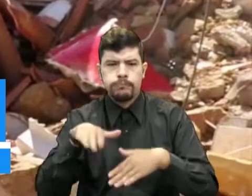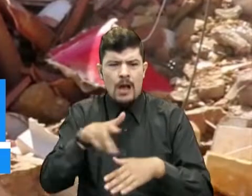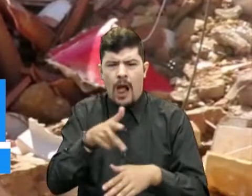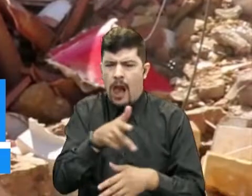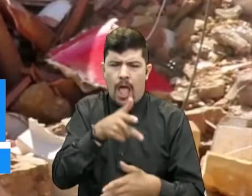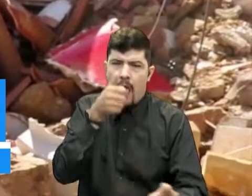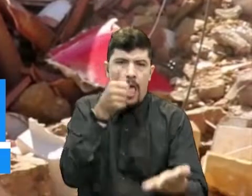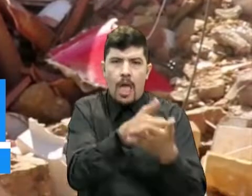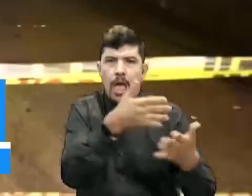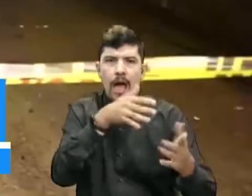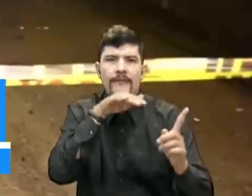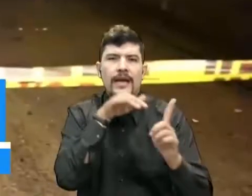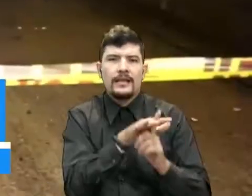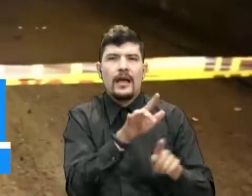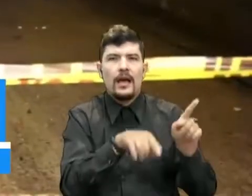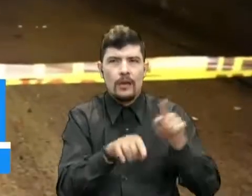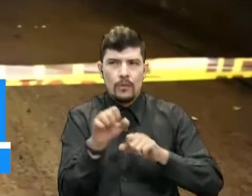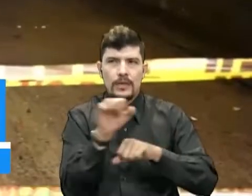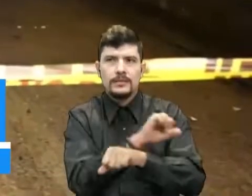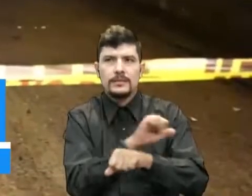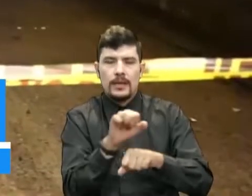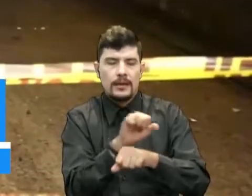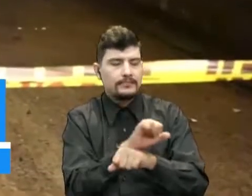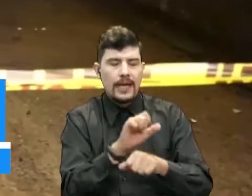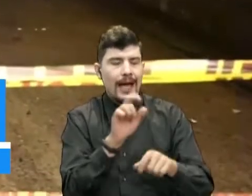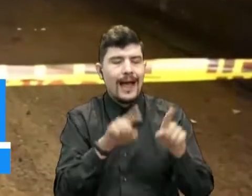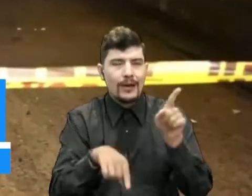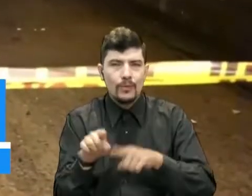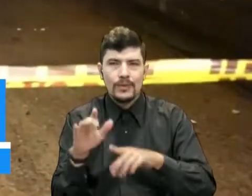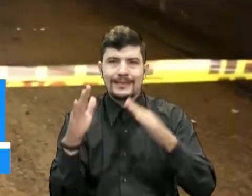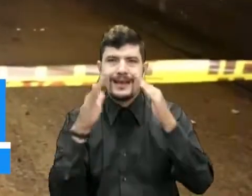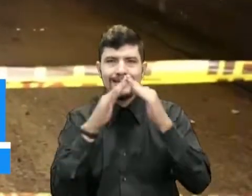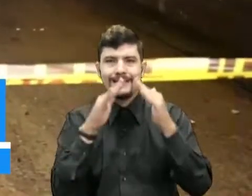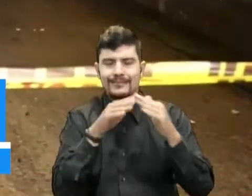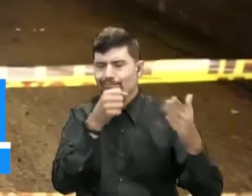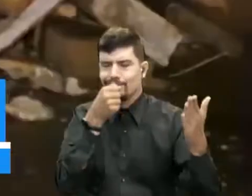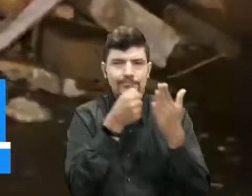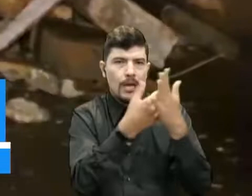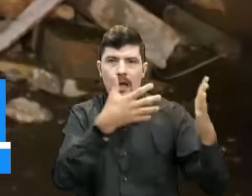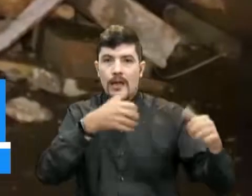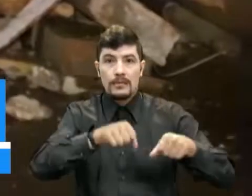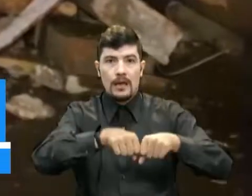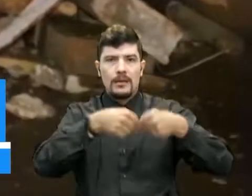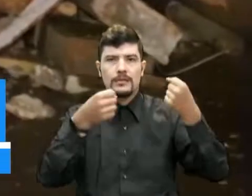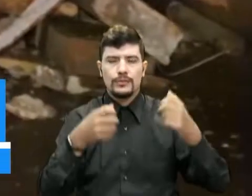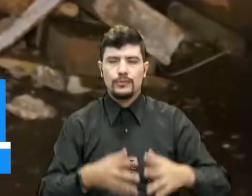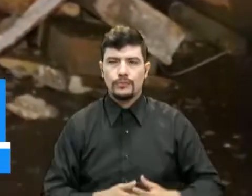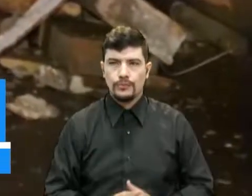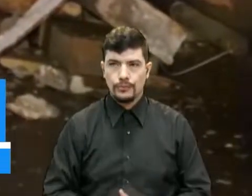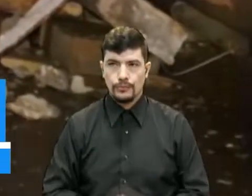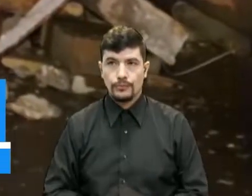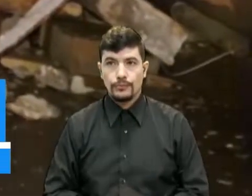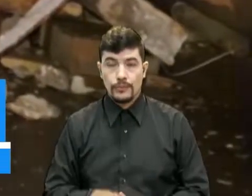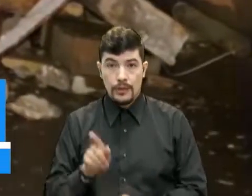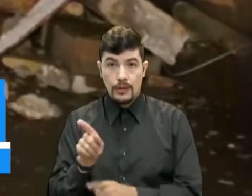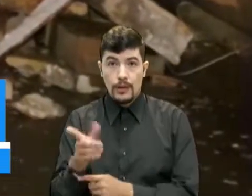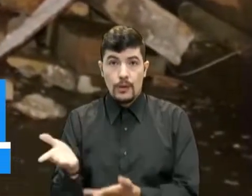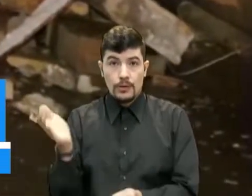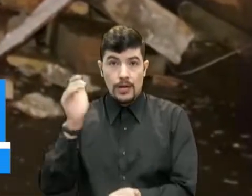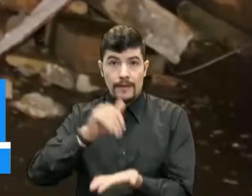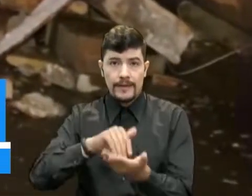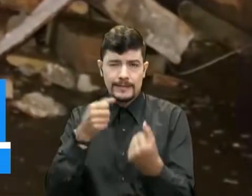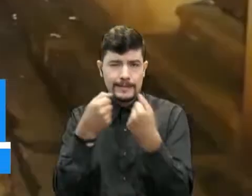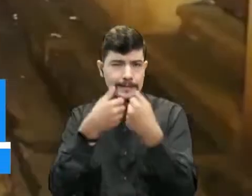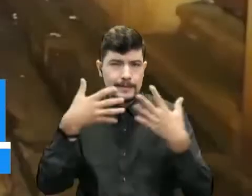varias residencias. Además de los daños materiales y las dos personas heridas, este nuevo accidente de tránsito que se registra en el sector